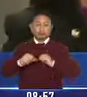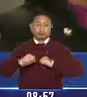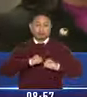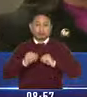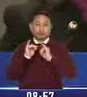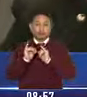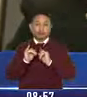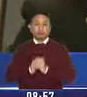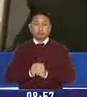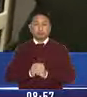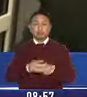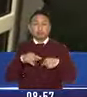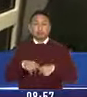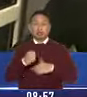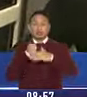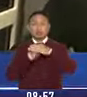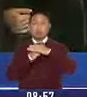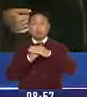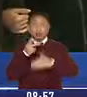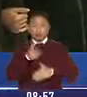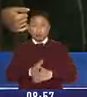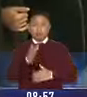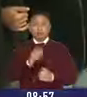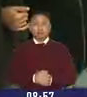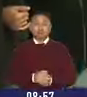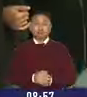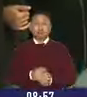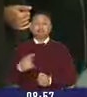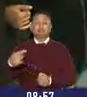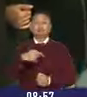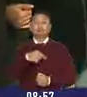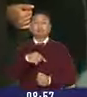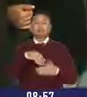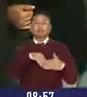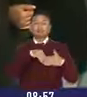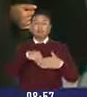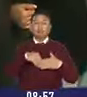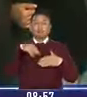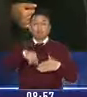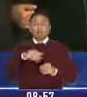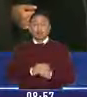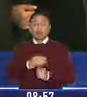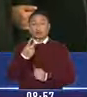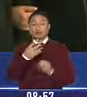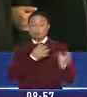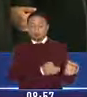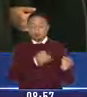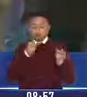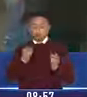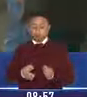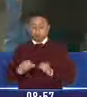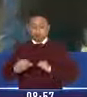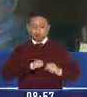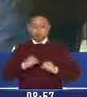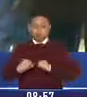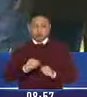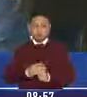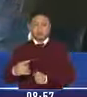inductiva de en movimiento segunda etapa. Estos recorridos guiados son parte de la fase 2 de inducción dinámica, que